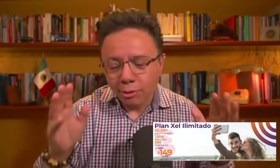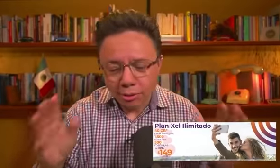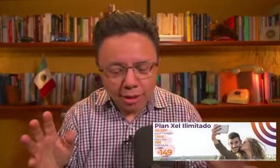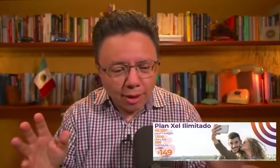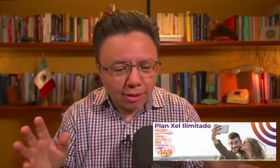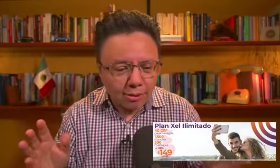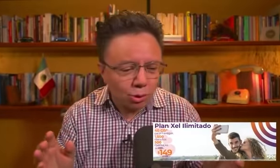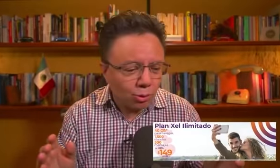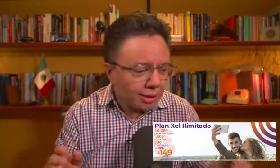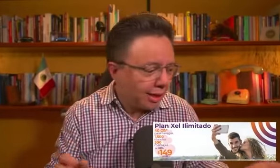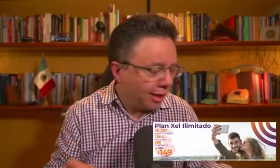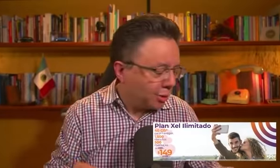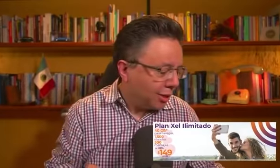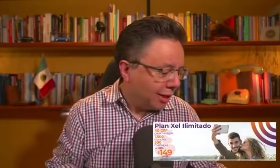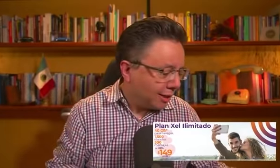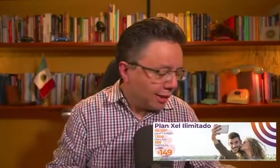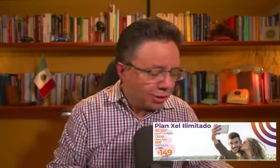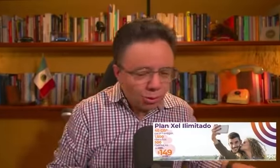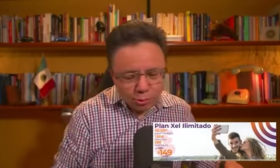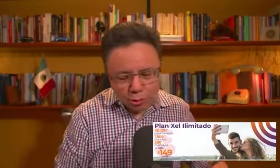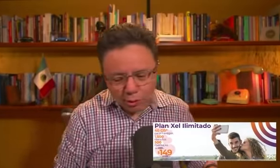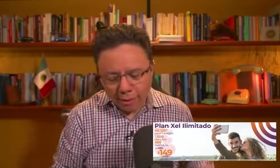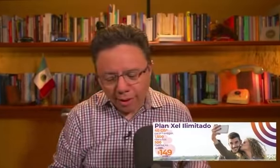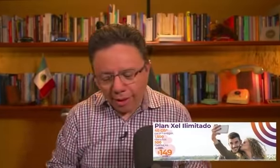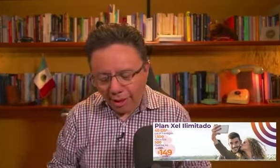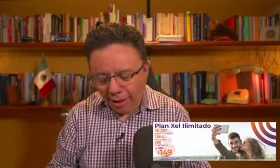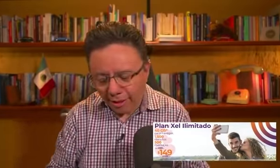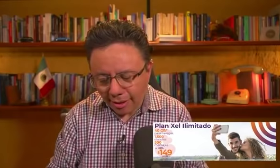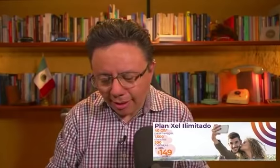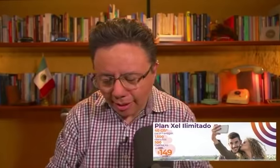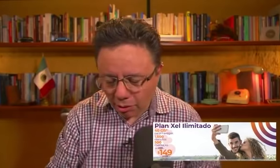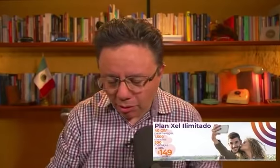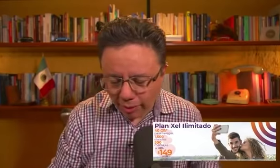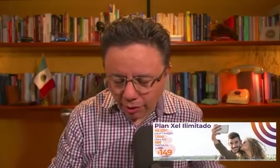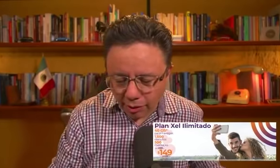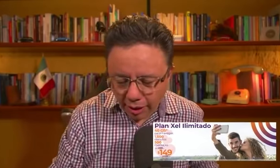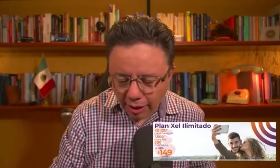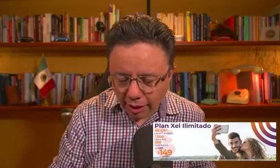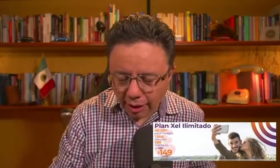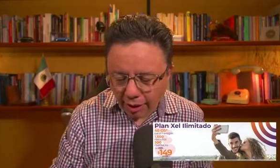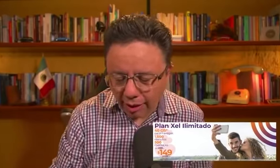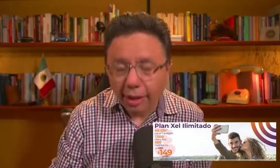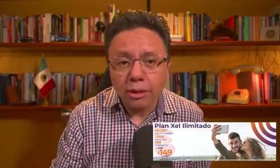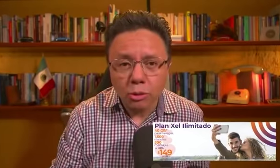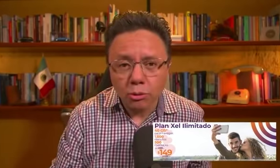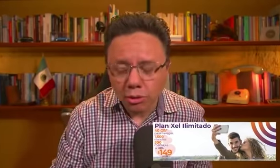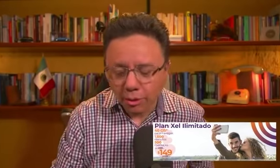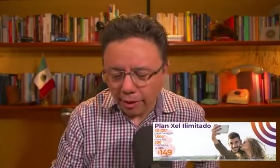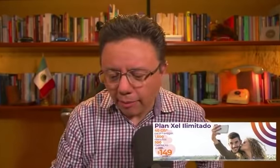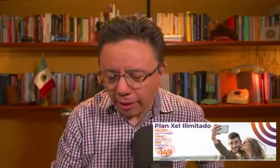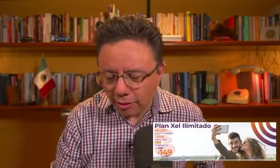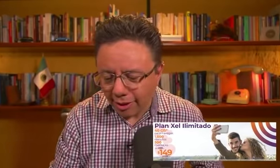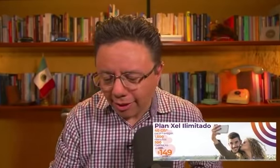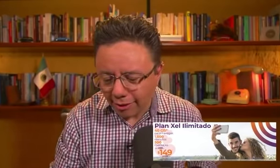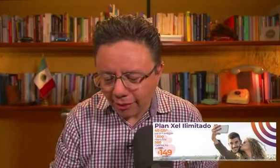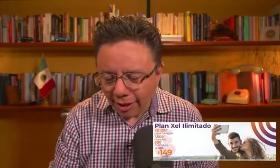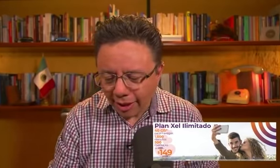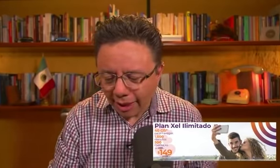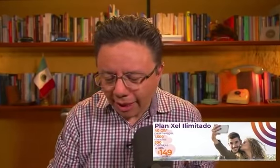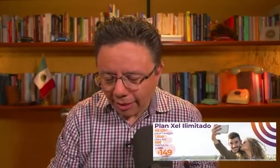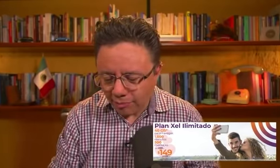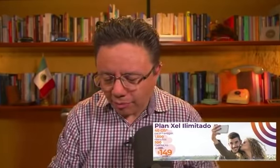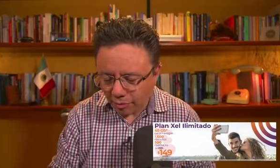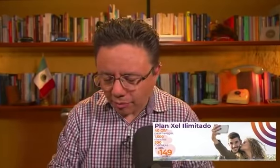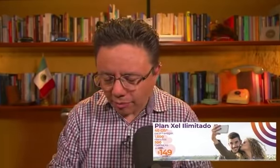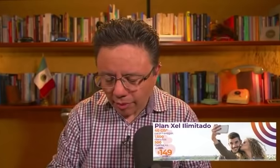ya, ustedes merecen mucho más que eso. Y les agradezco mucho que estén conmigo. Y le agradezco mucho también el patrocinio.